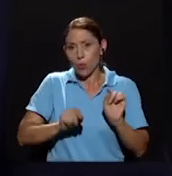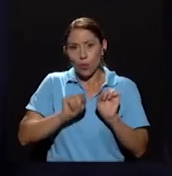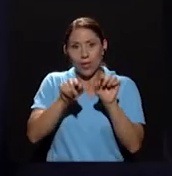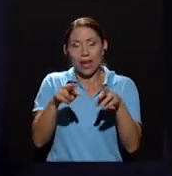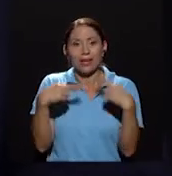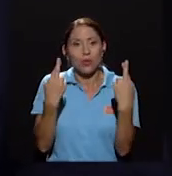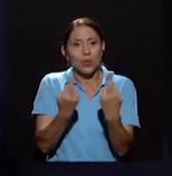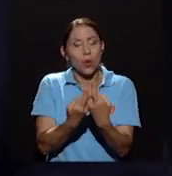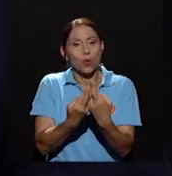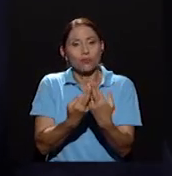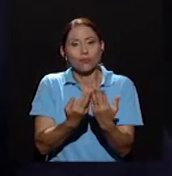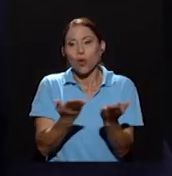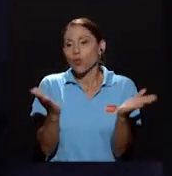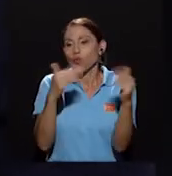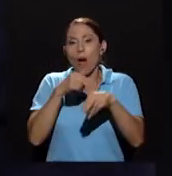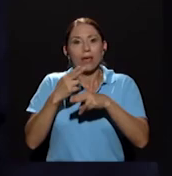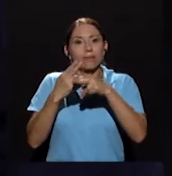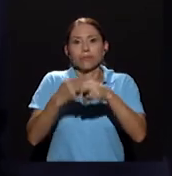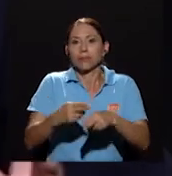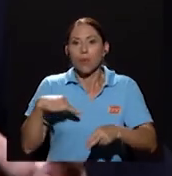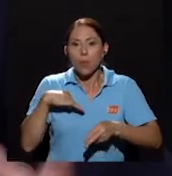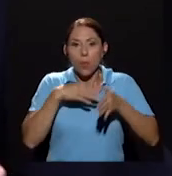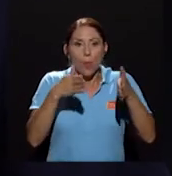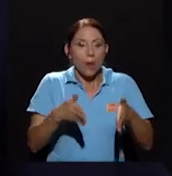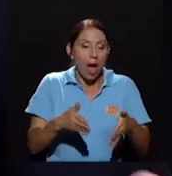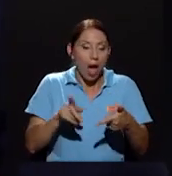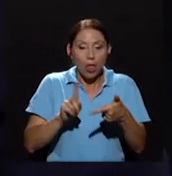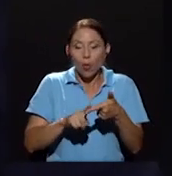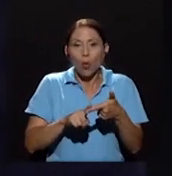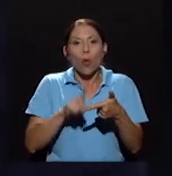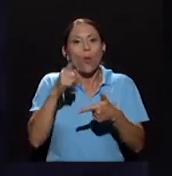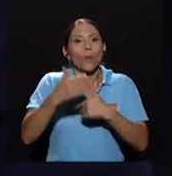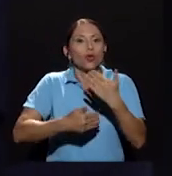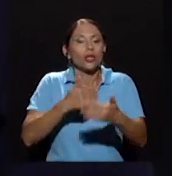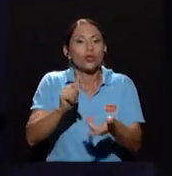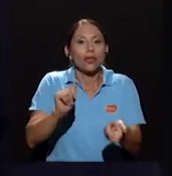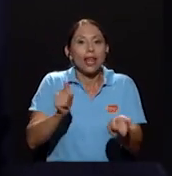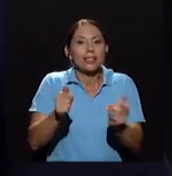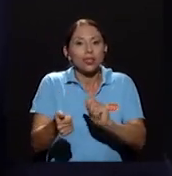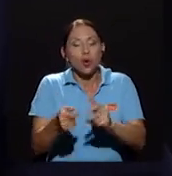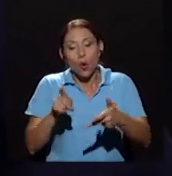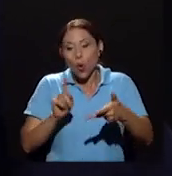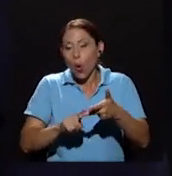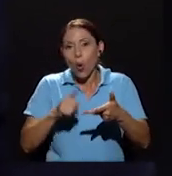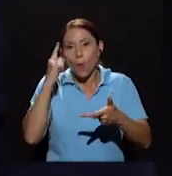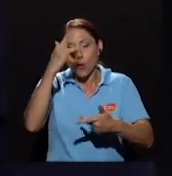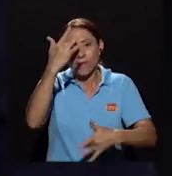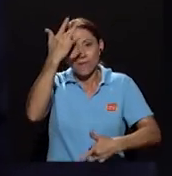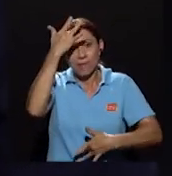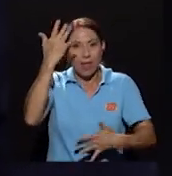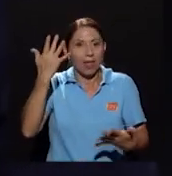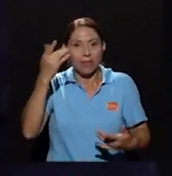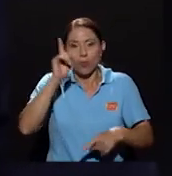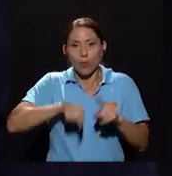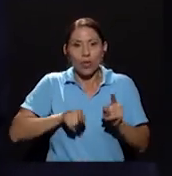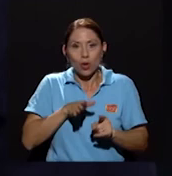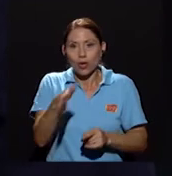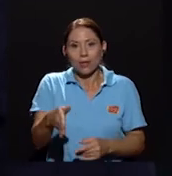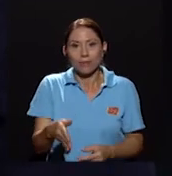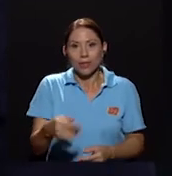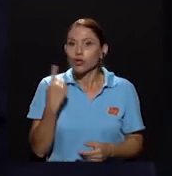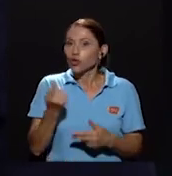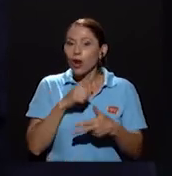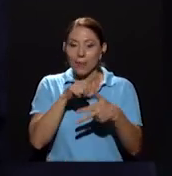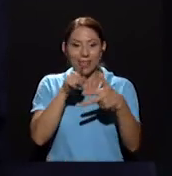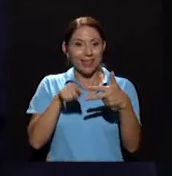nombrado o había un proceso de transición o por fuerza mayor enfermedad no pudieron que fueron solamente tres y el